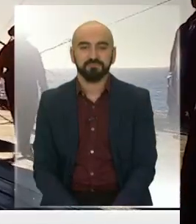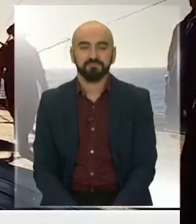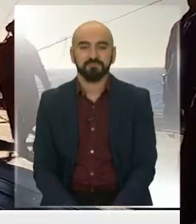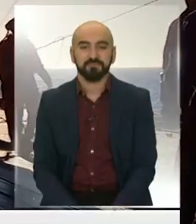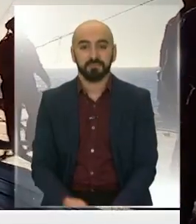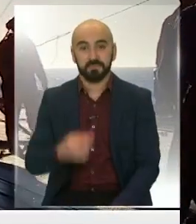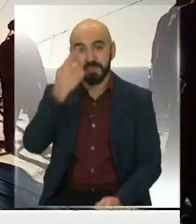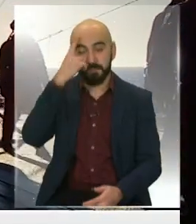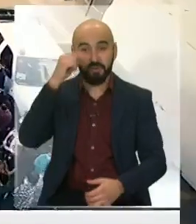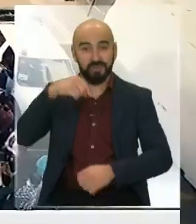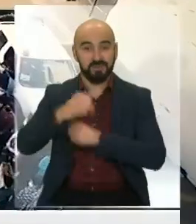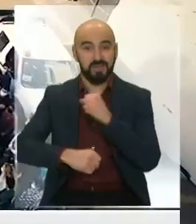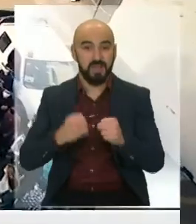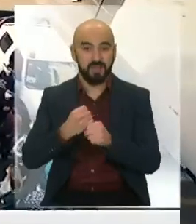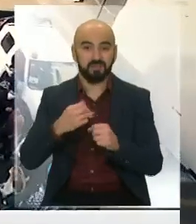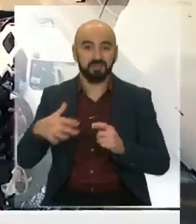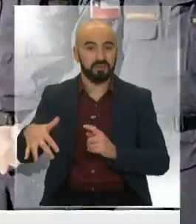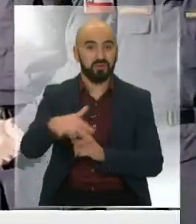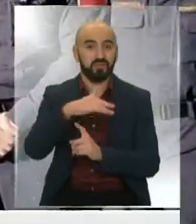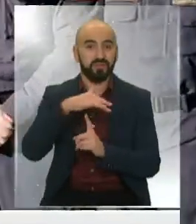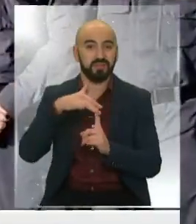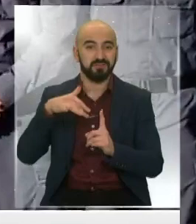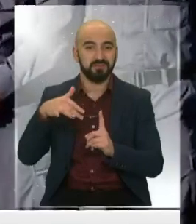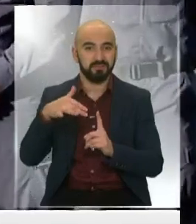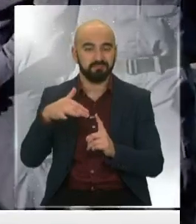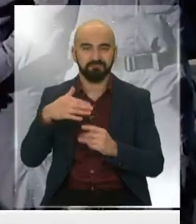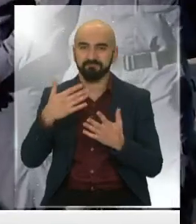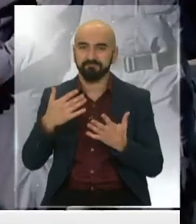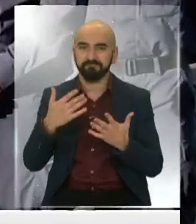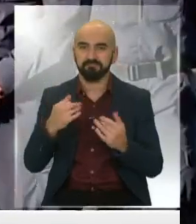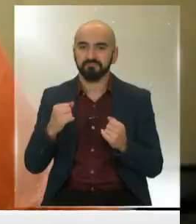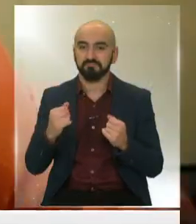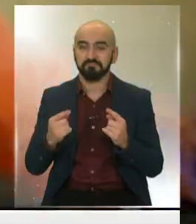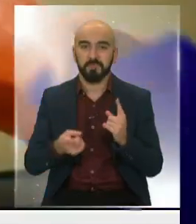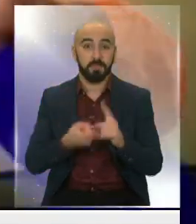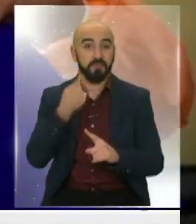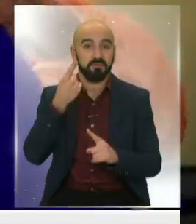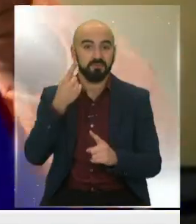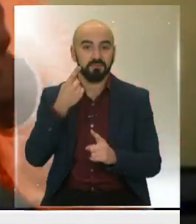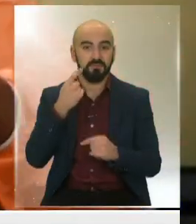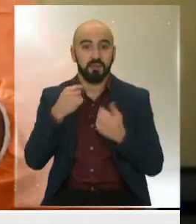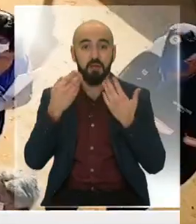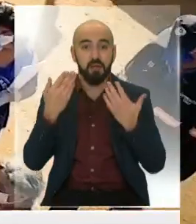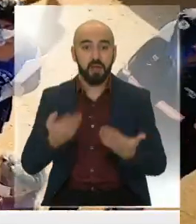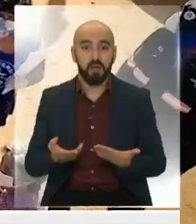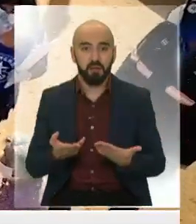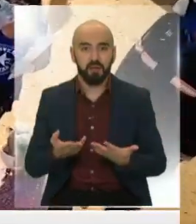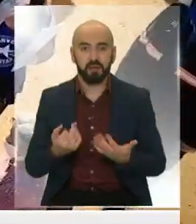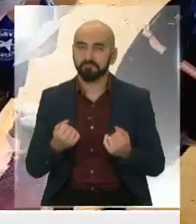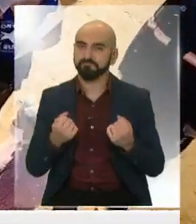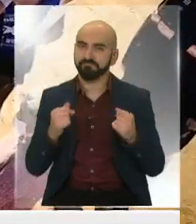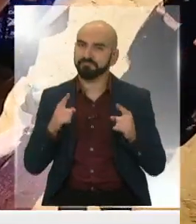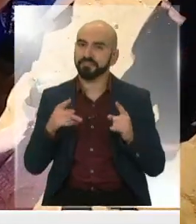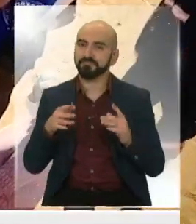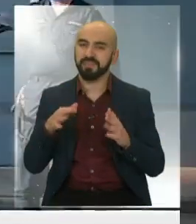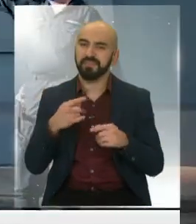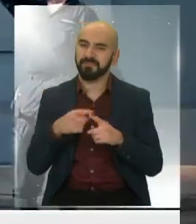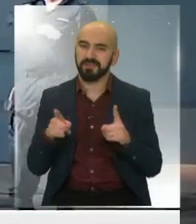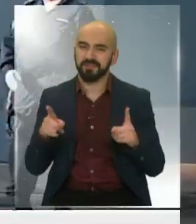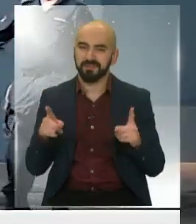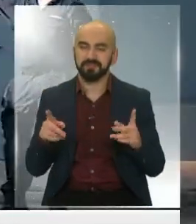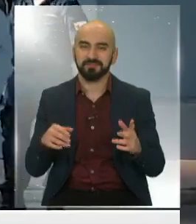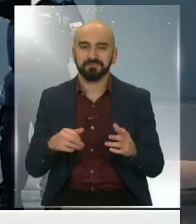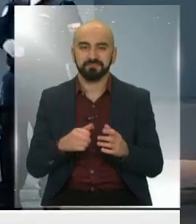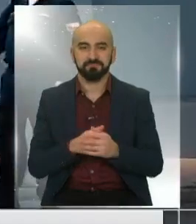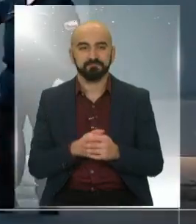Pero este año, por el contexto en el que estamos, pasará algo inédito. Hoy, sin duda, la contienda es otra. Si a